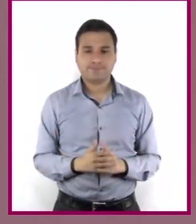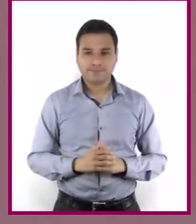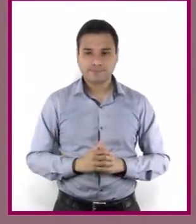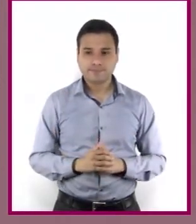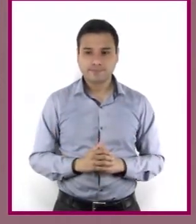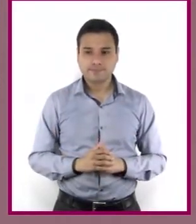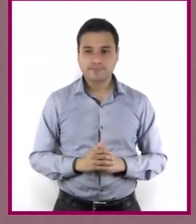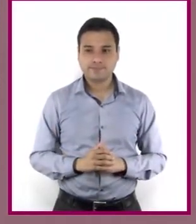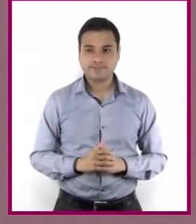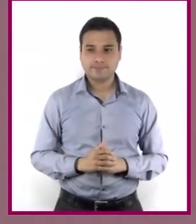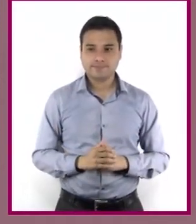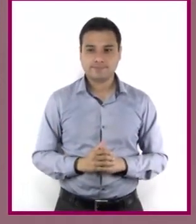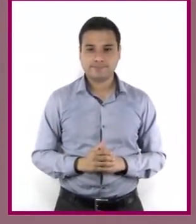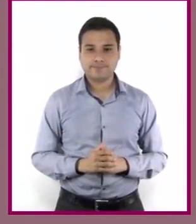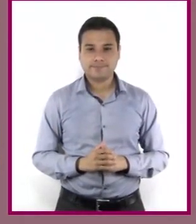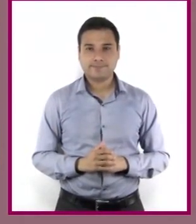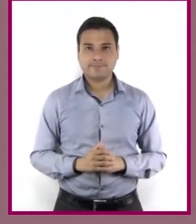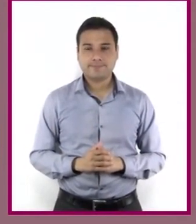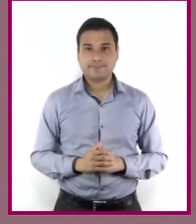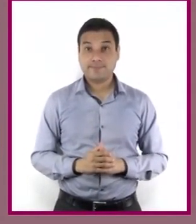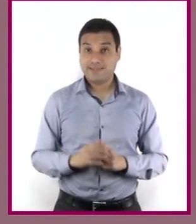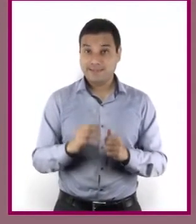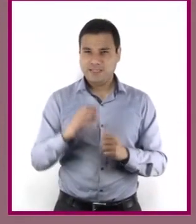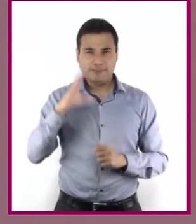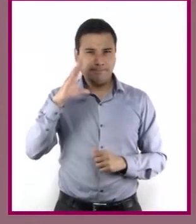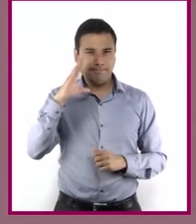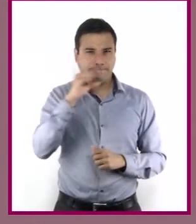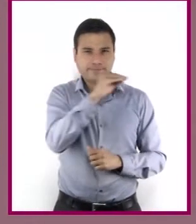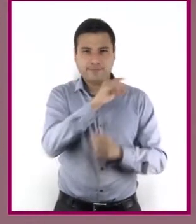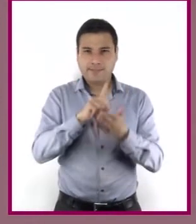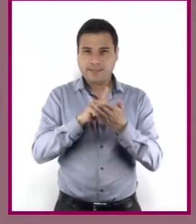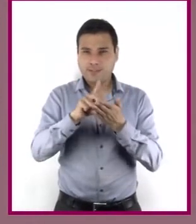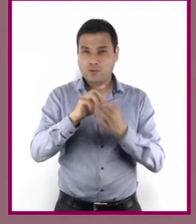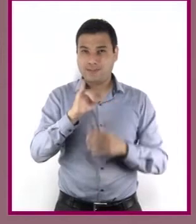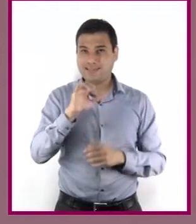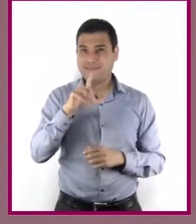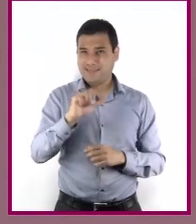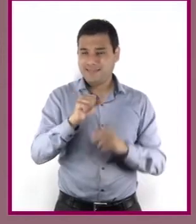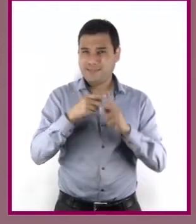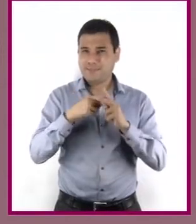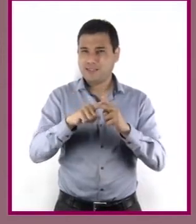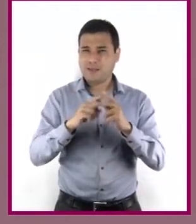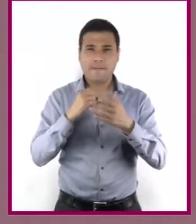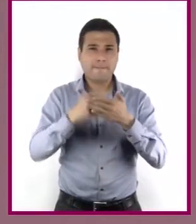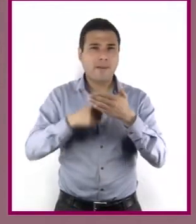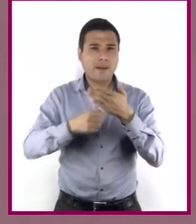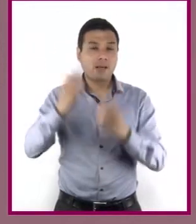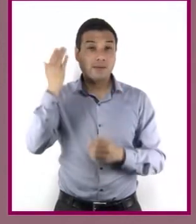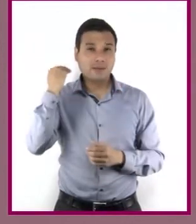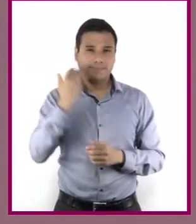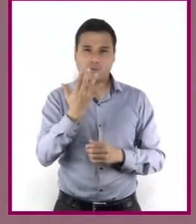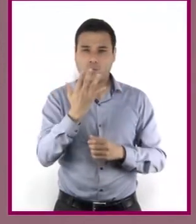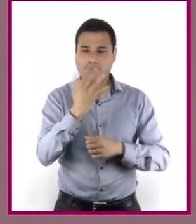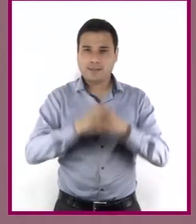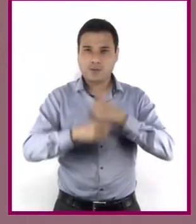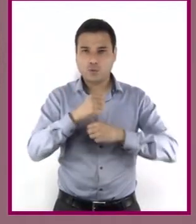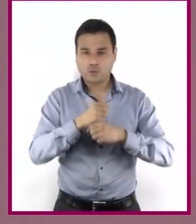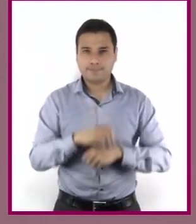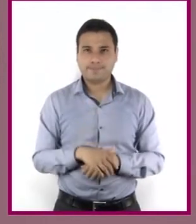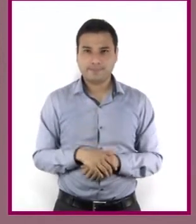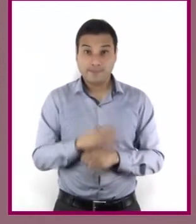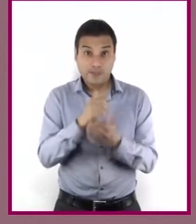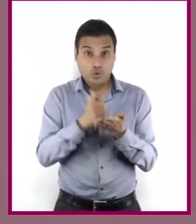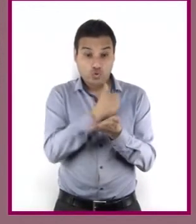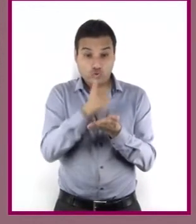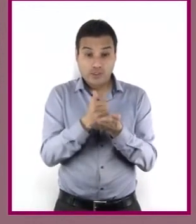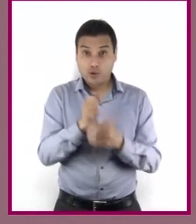De hecho, la lucha por los derechos civiles de los afroamericanos tiene más de medio siglo. En las ciudades sureñas existía ya